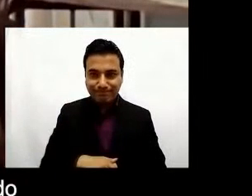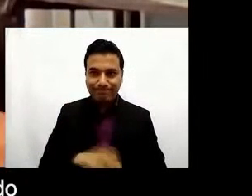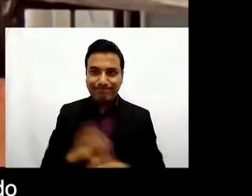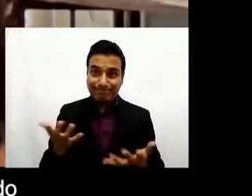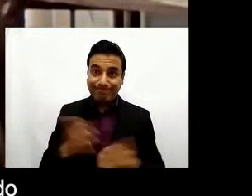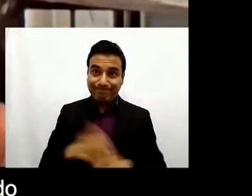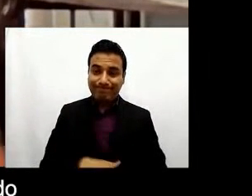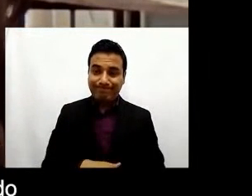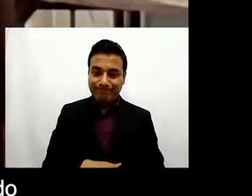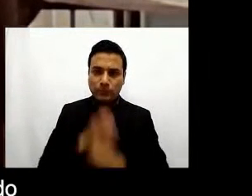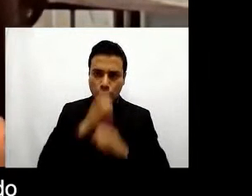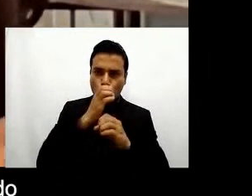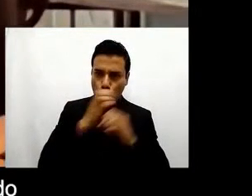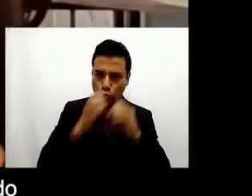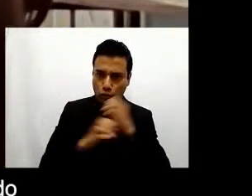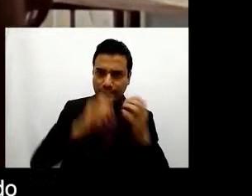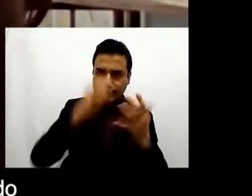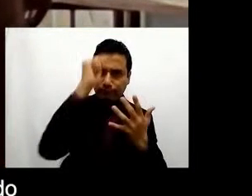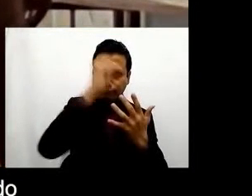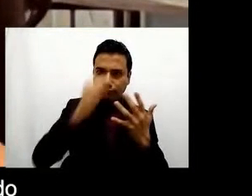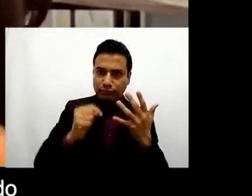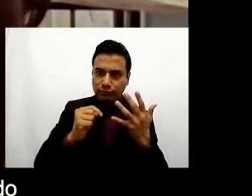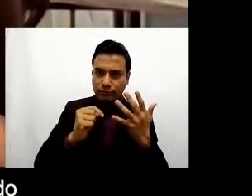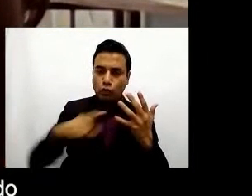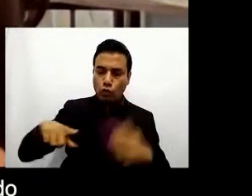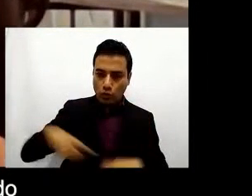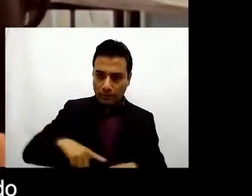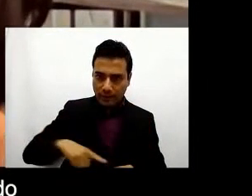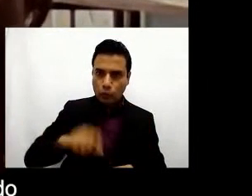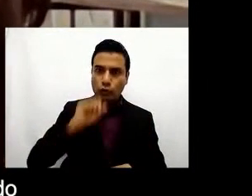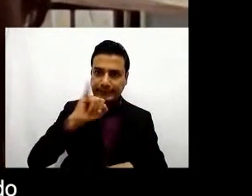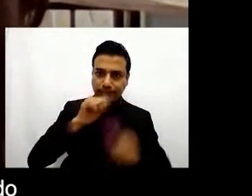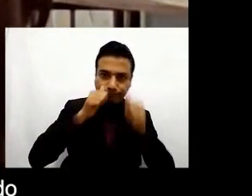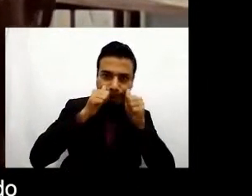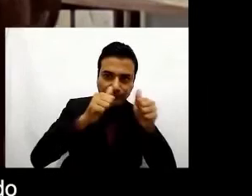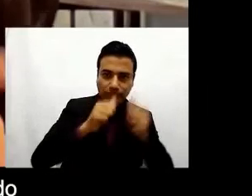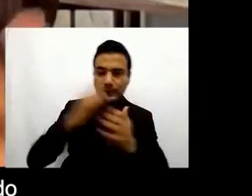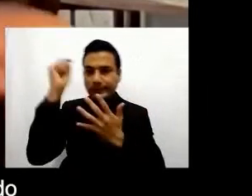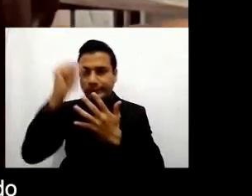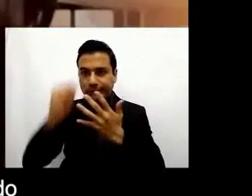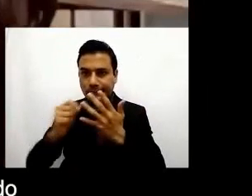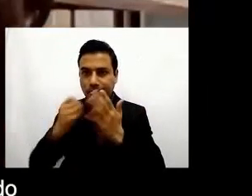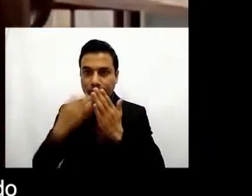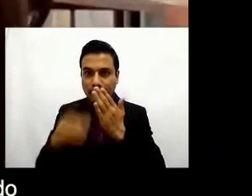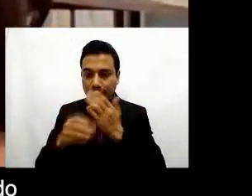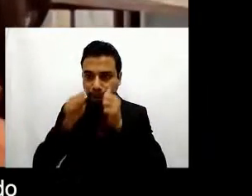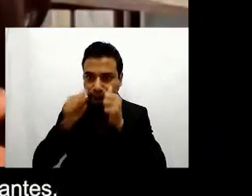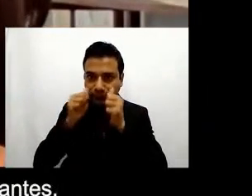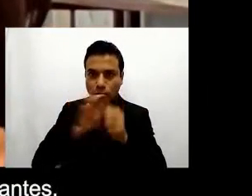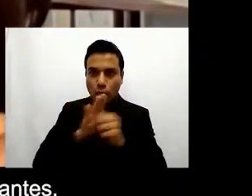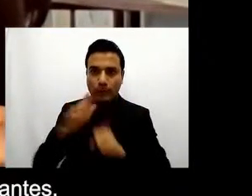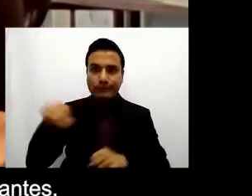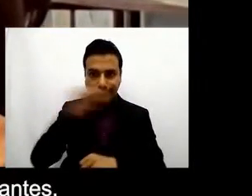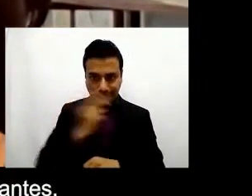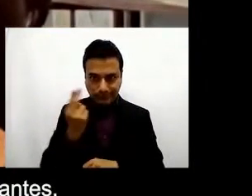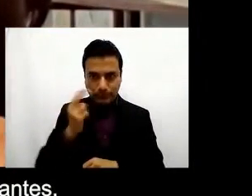haciendo en la política cultural pública en Jalisco, y que además tendríamos que